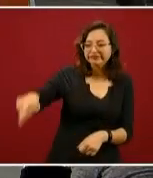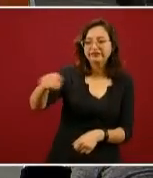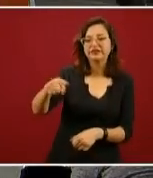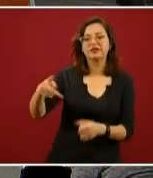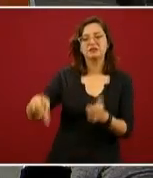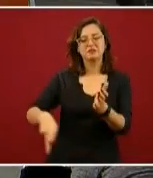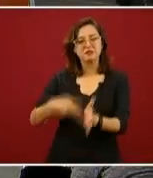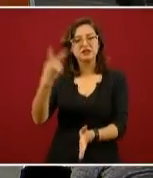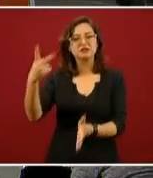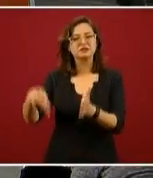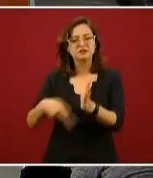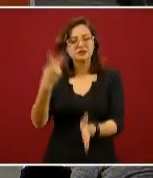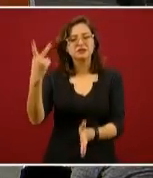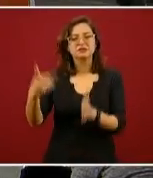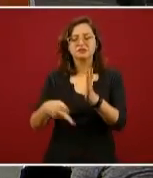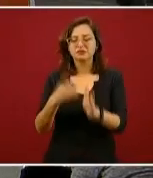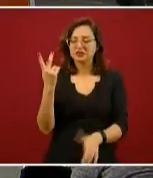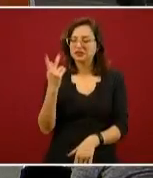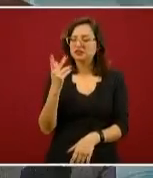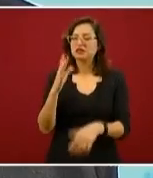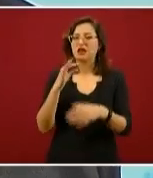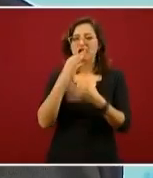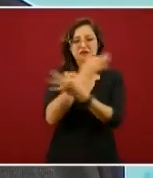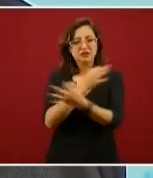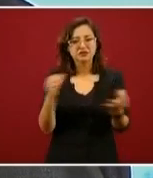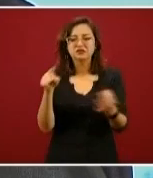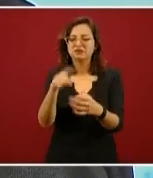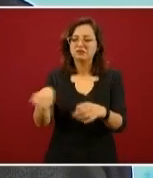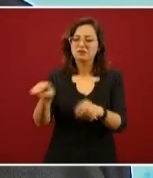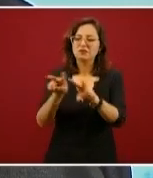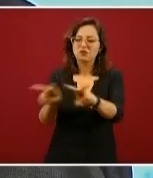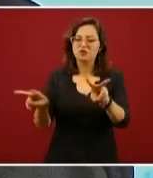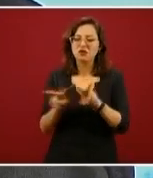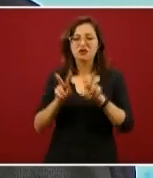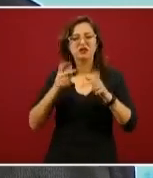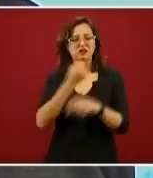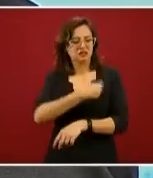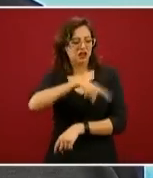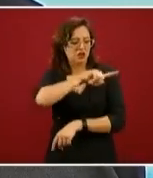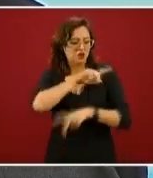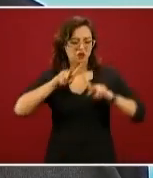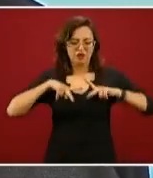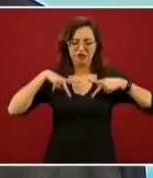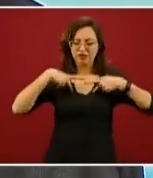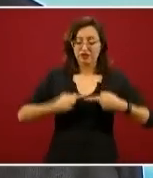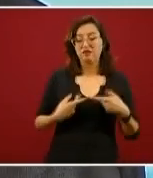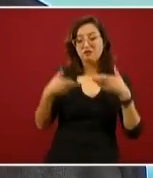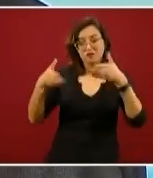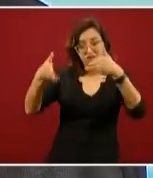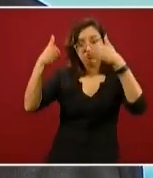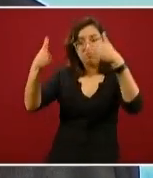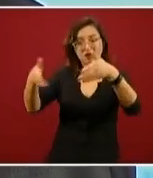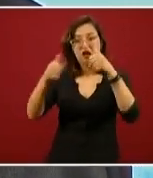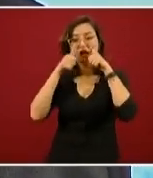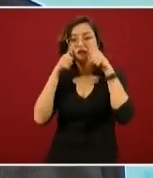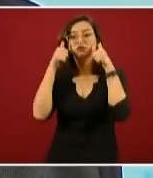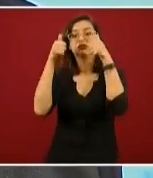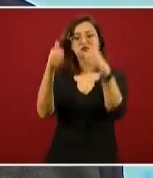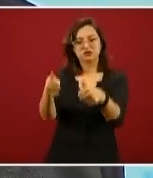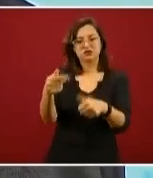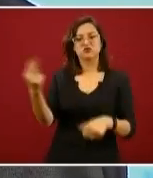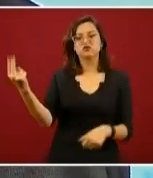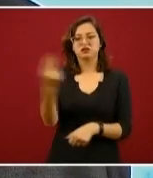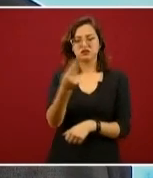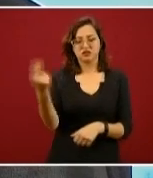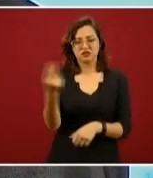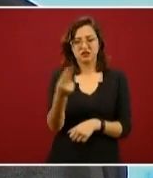hemos destacado como de mayor vulnerabilidad en términos de salud, que requieren la mayor atención del